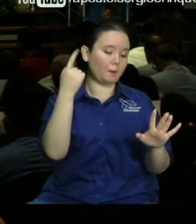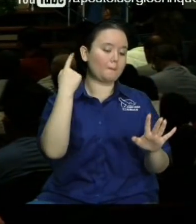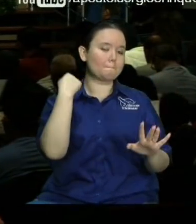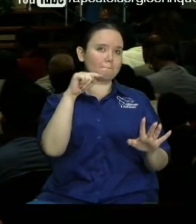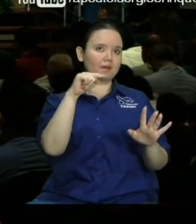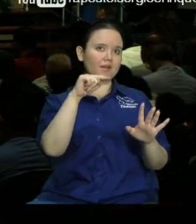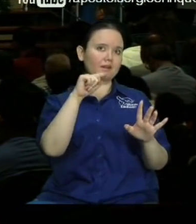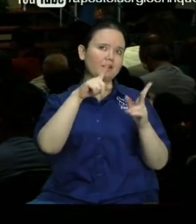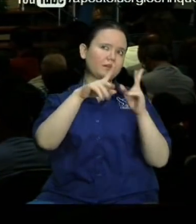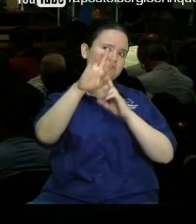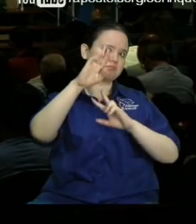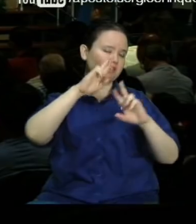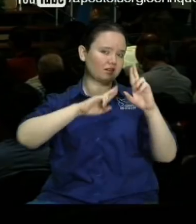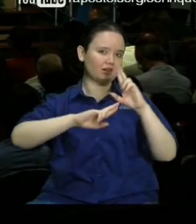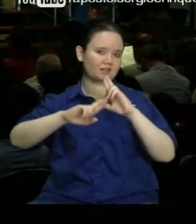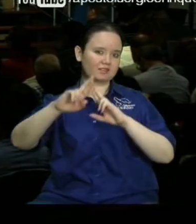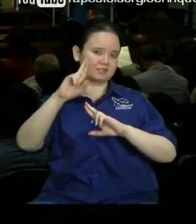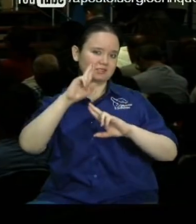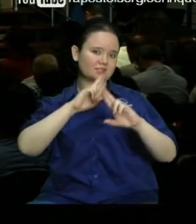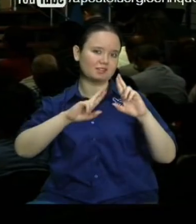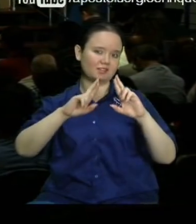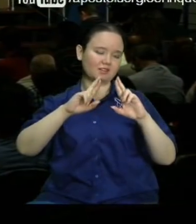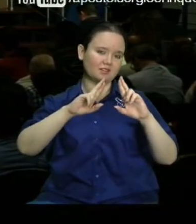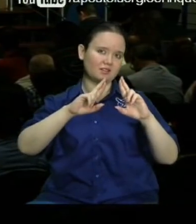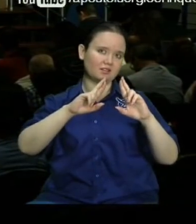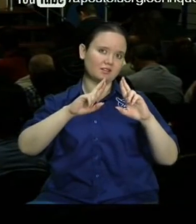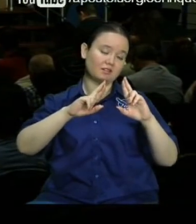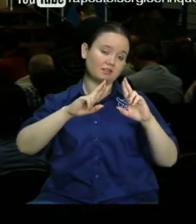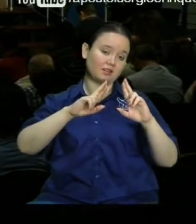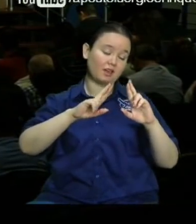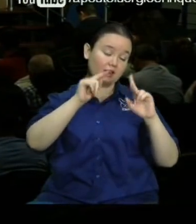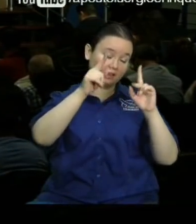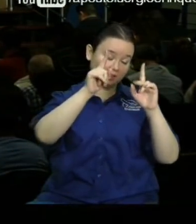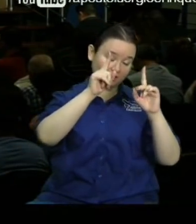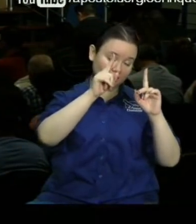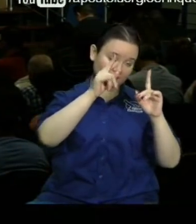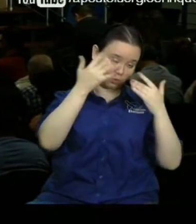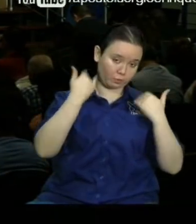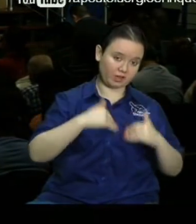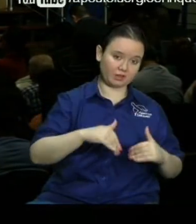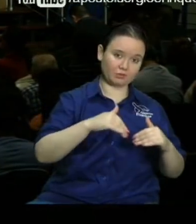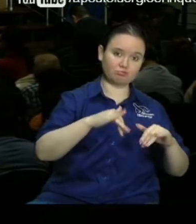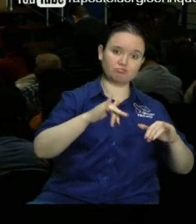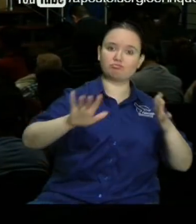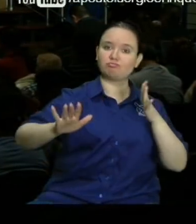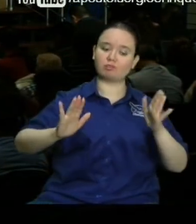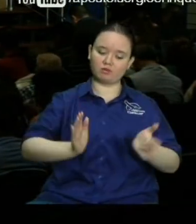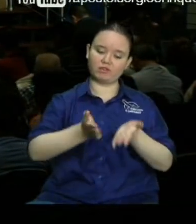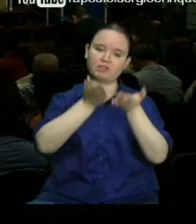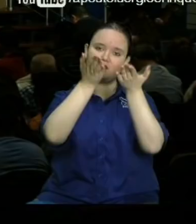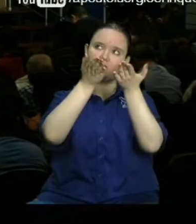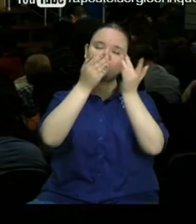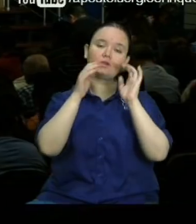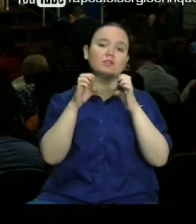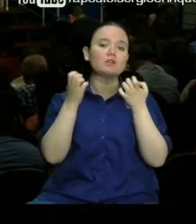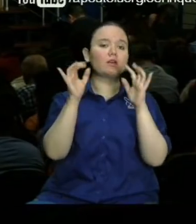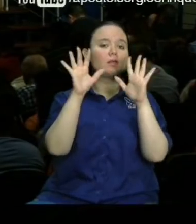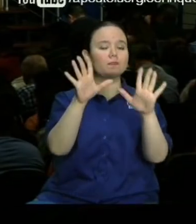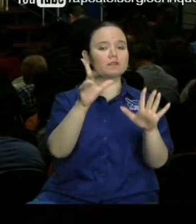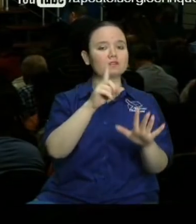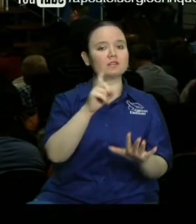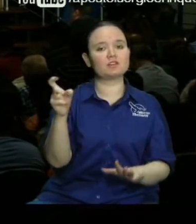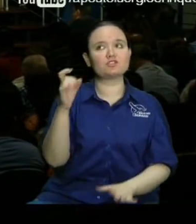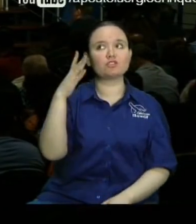procurar regresar al huerto, al paraíso, al hombre. En la décima generación Dios da una oportunidad